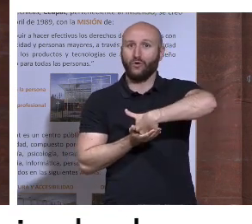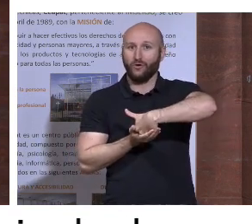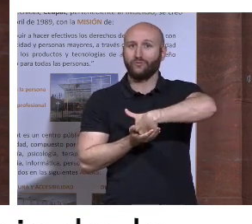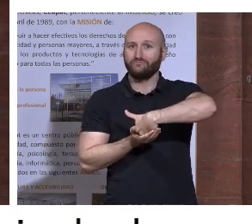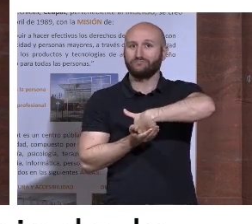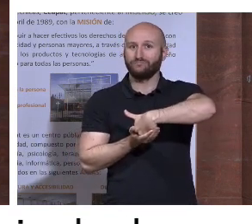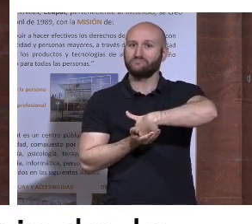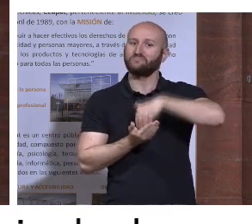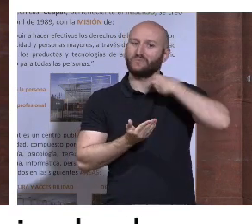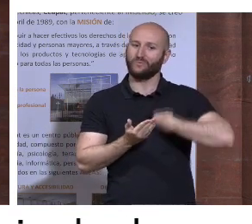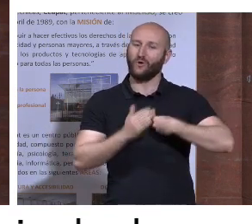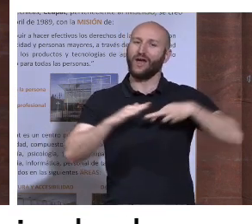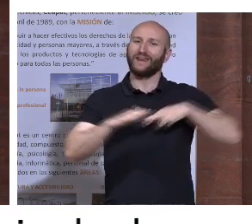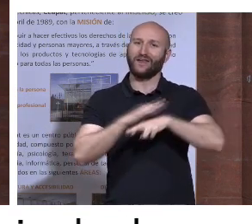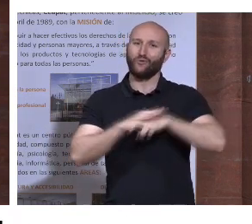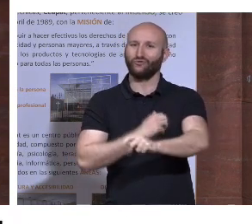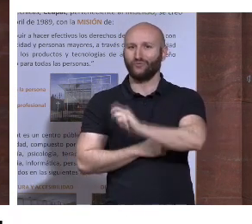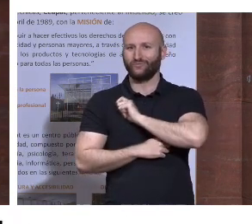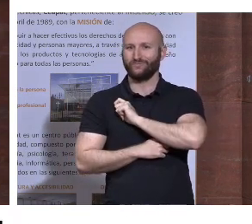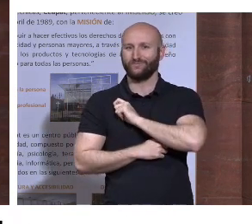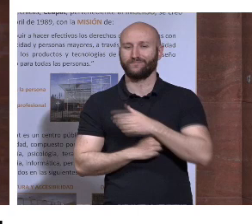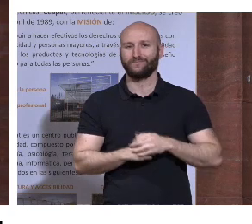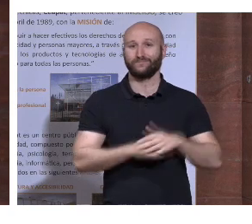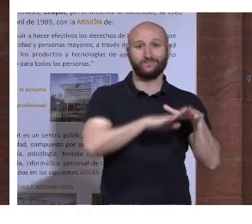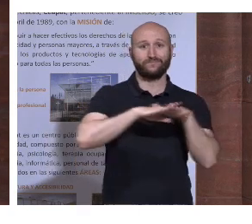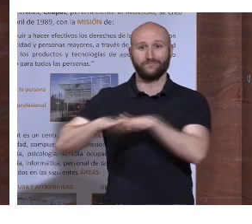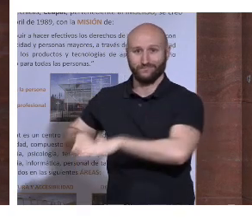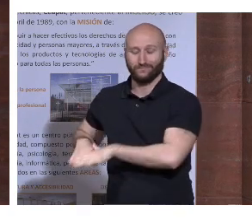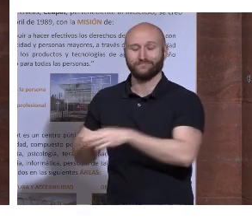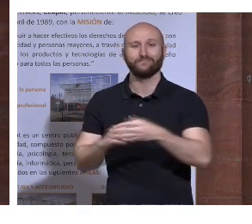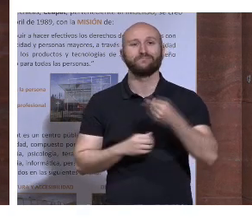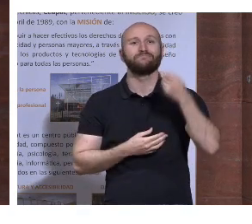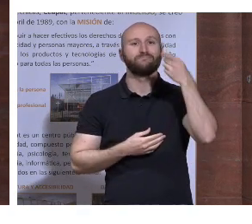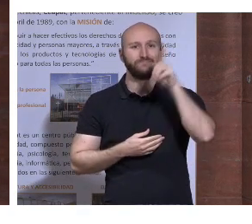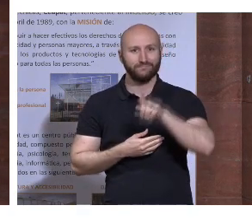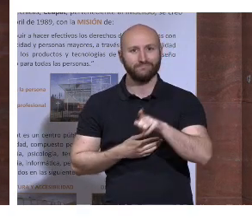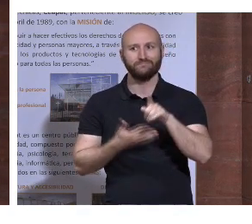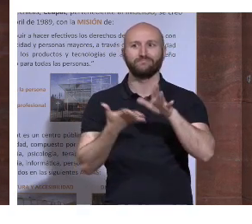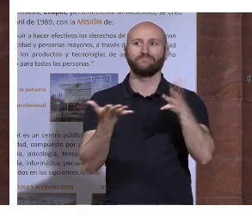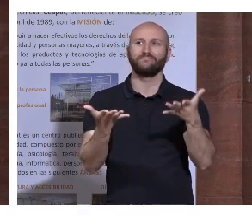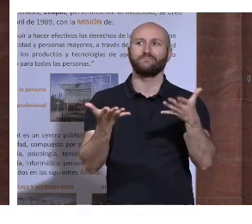estos recursos. Por otro lado... Pues puedo hablar